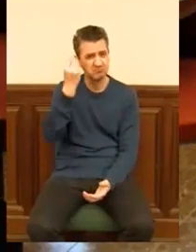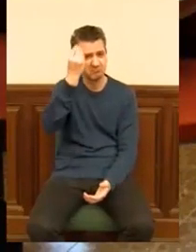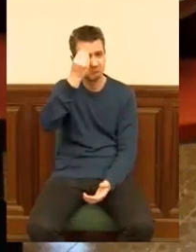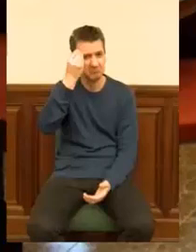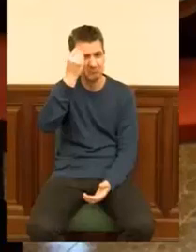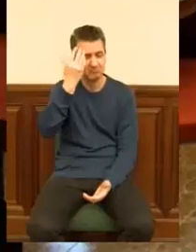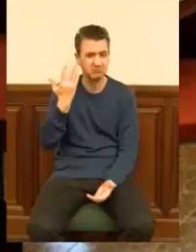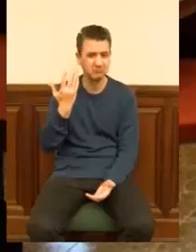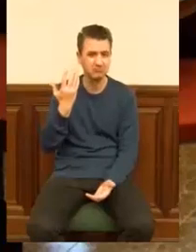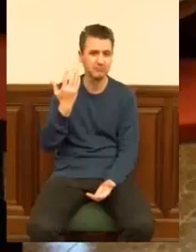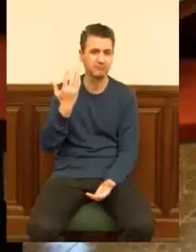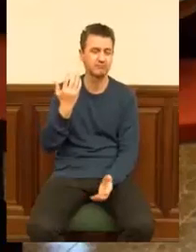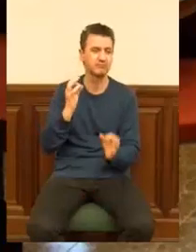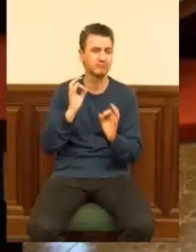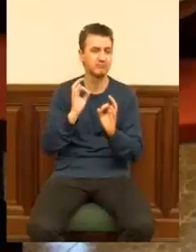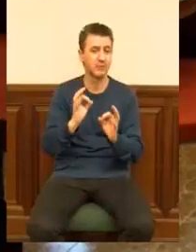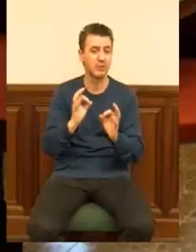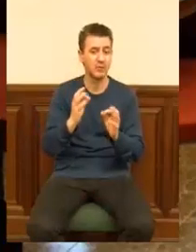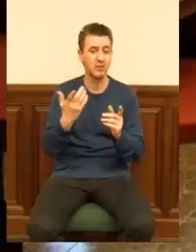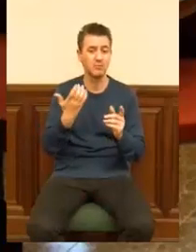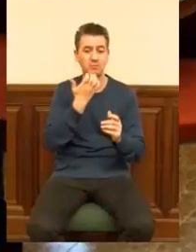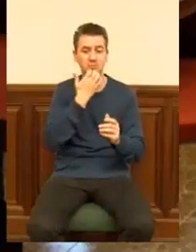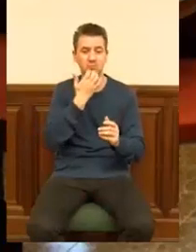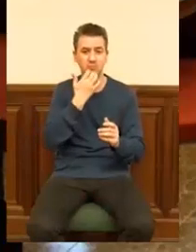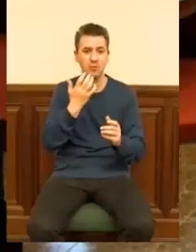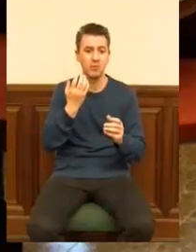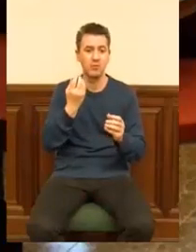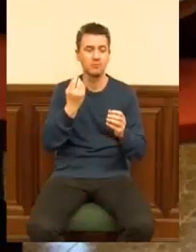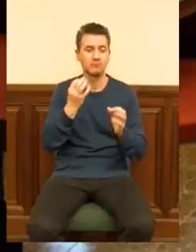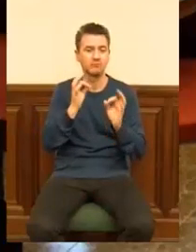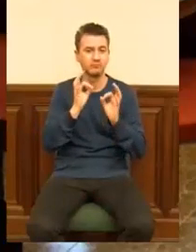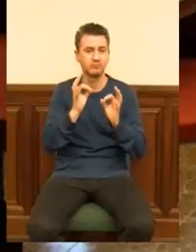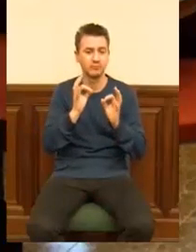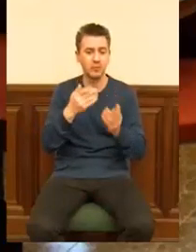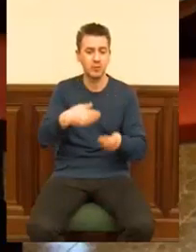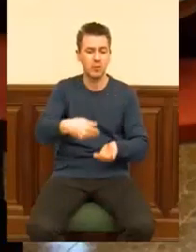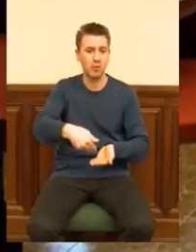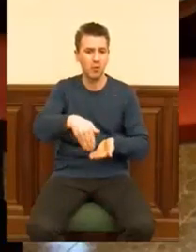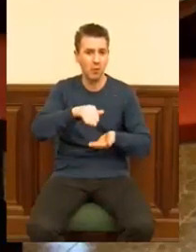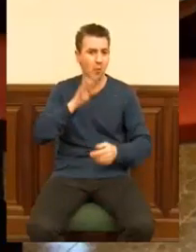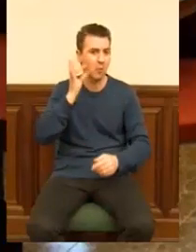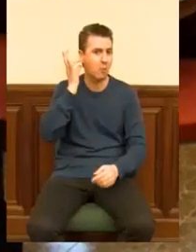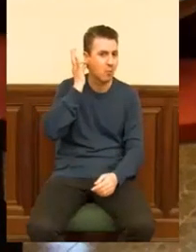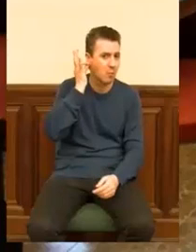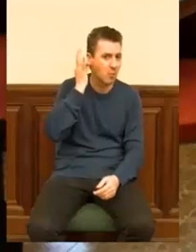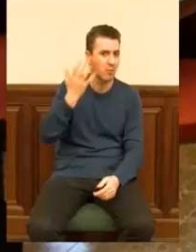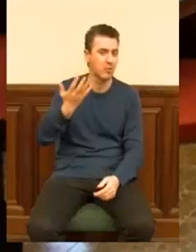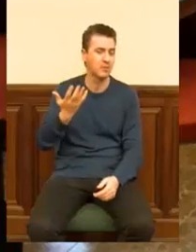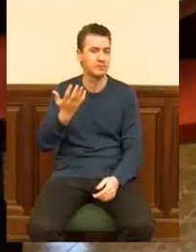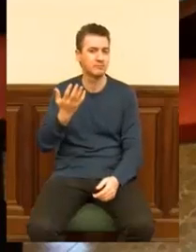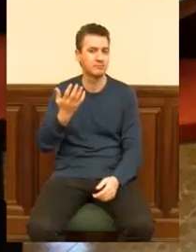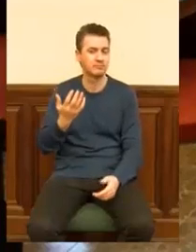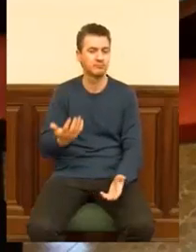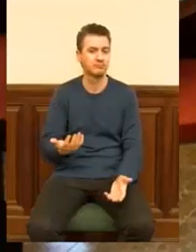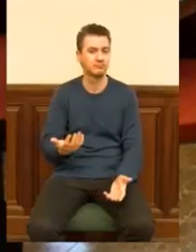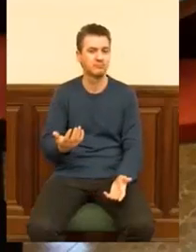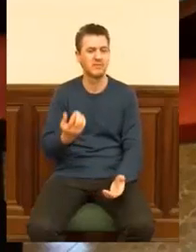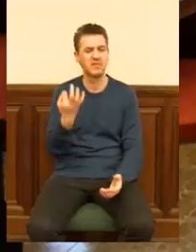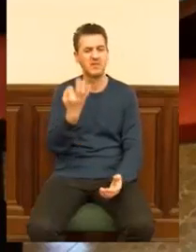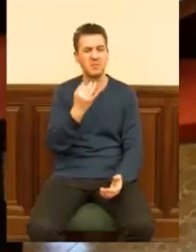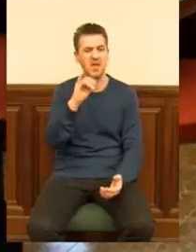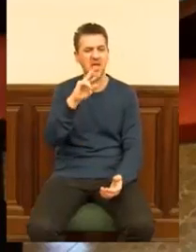y estamos porque los productos de higiene femenina, por ejemplo, como las compresas y los tampones, pues deben ser gravados con un IVA